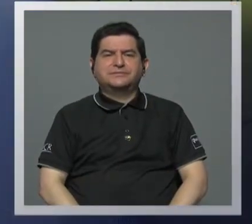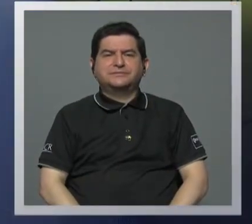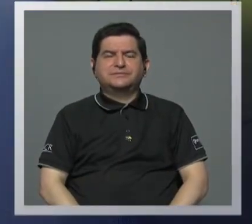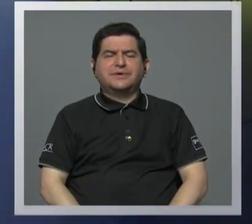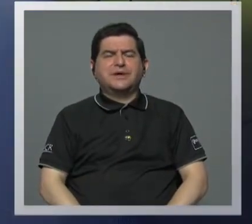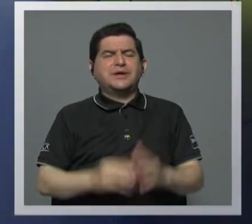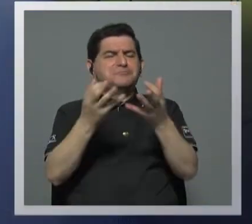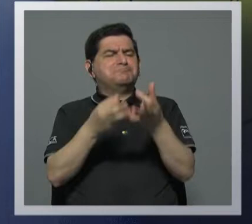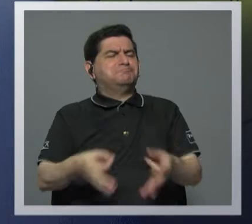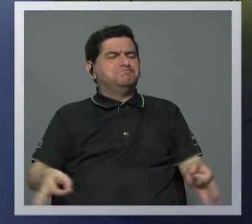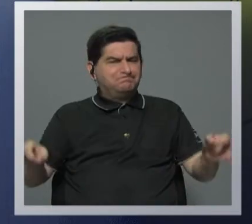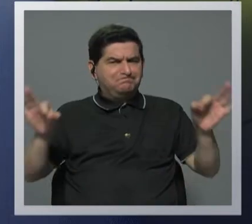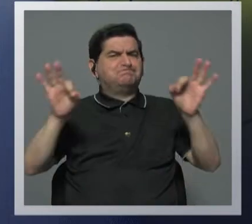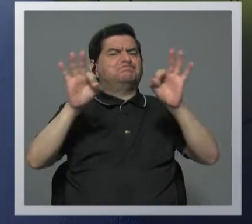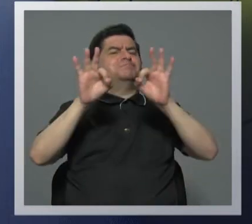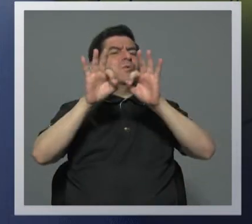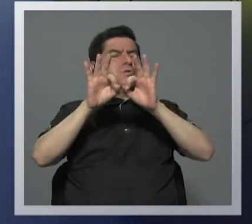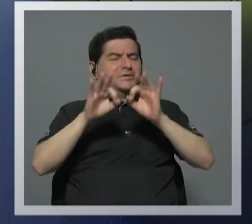brillantes